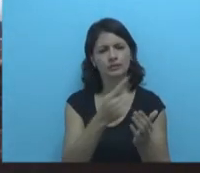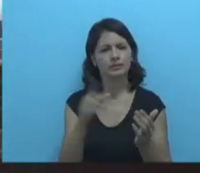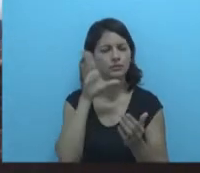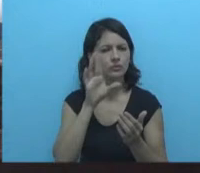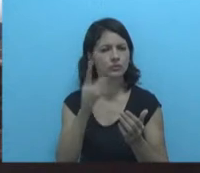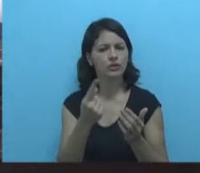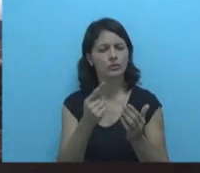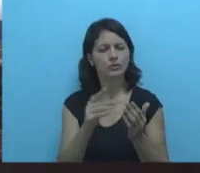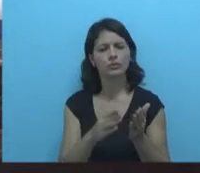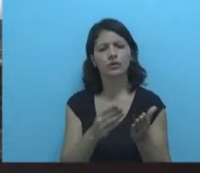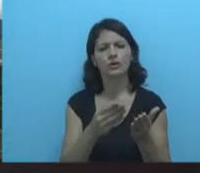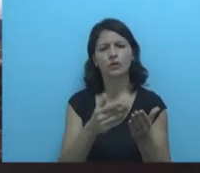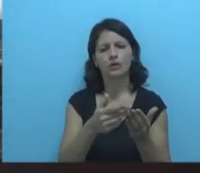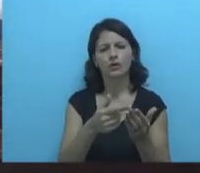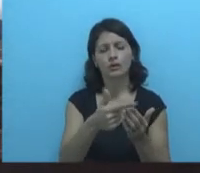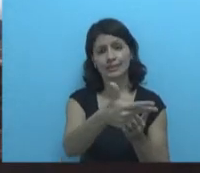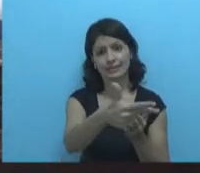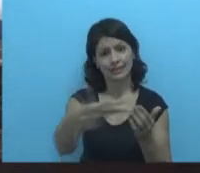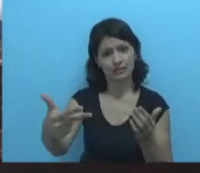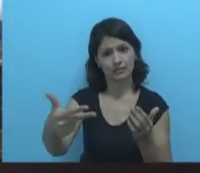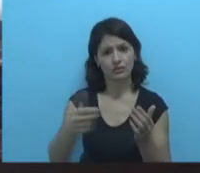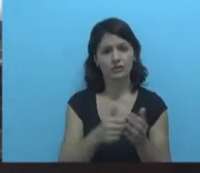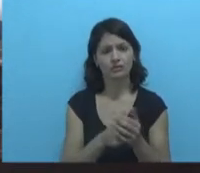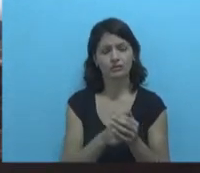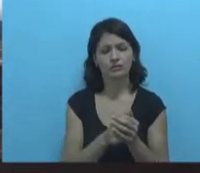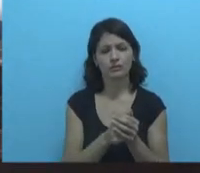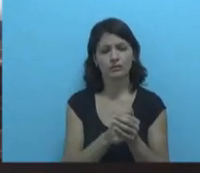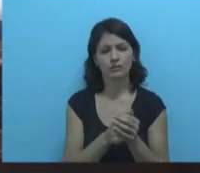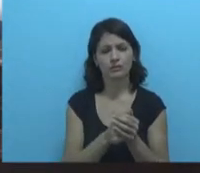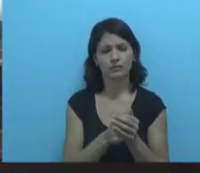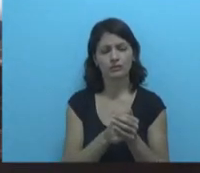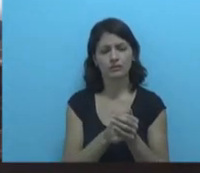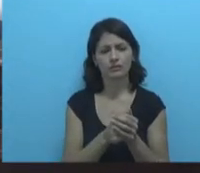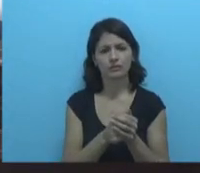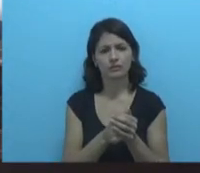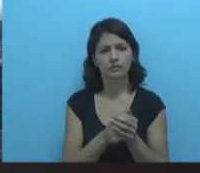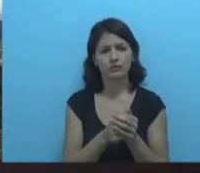42.151, diputada De Ponti, preferencia para tres sesiones. Expediente